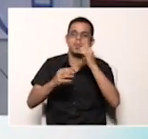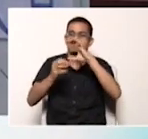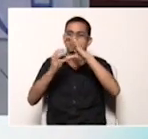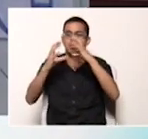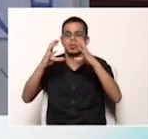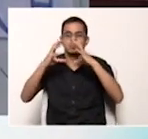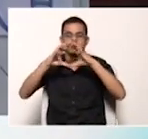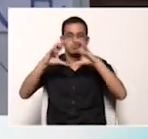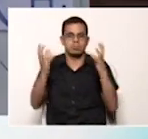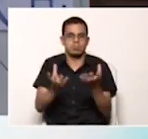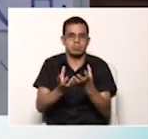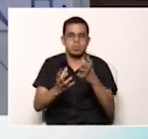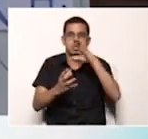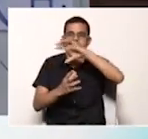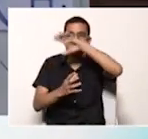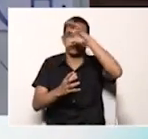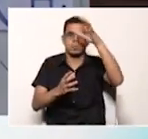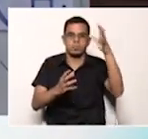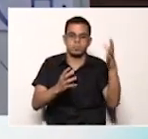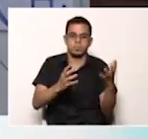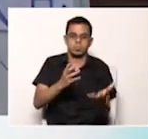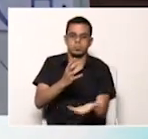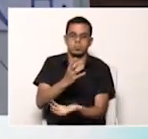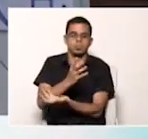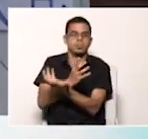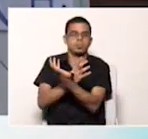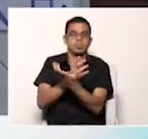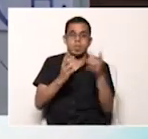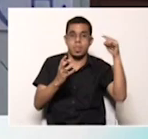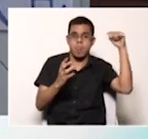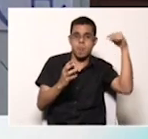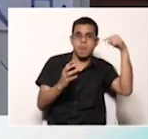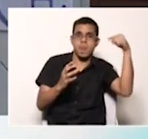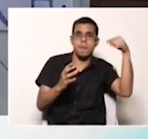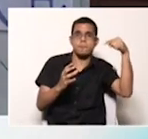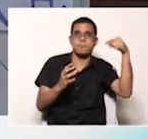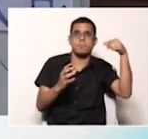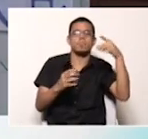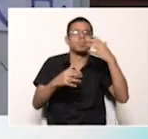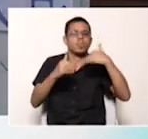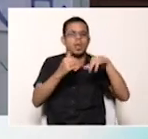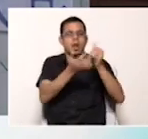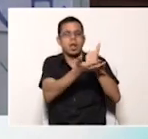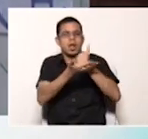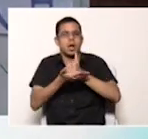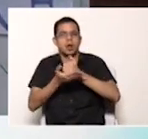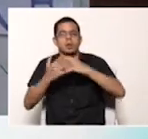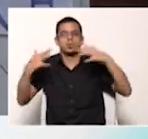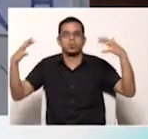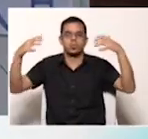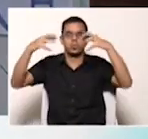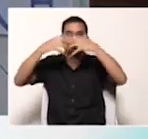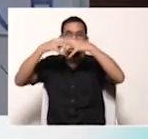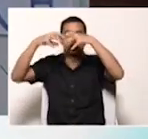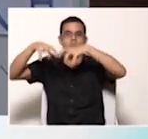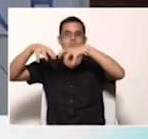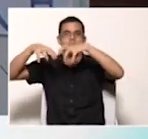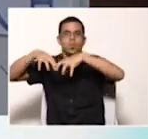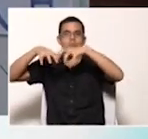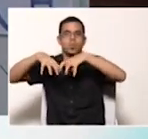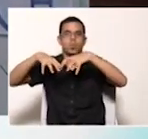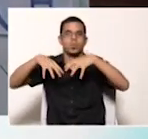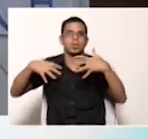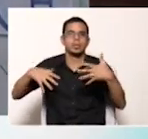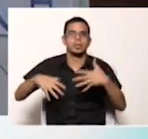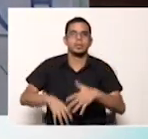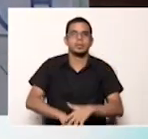kilómetros de diámetro. Y eso, ahí vamos a ver lluviosidad, vamos a tener polvo,